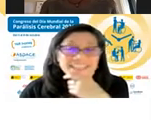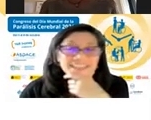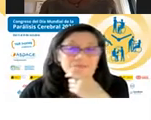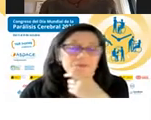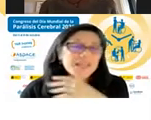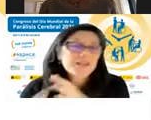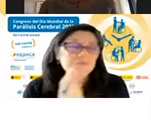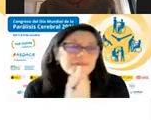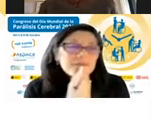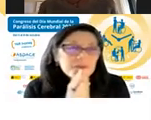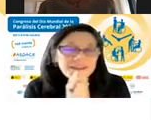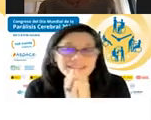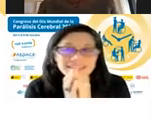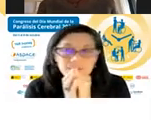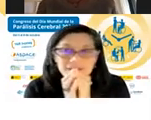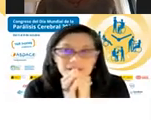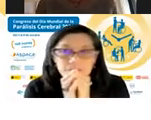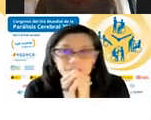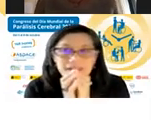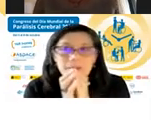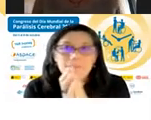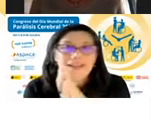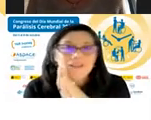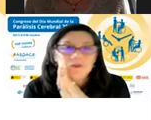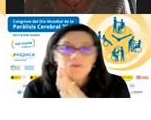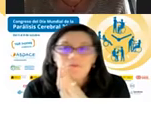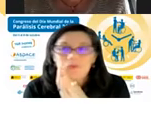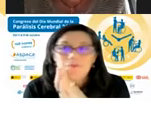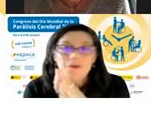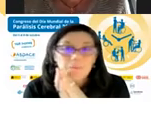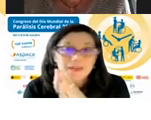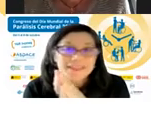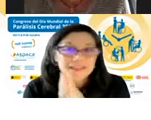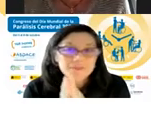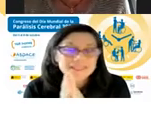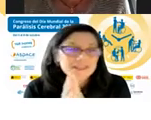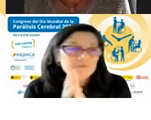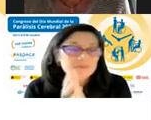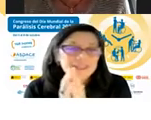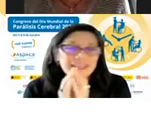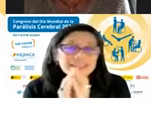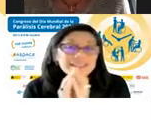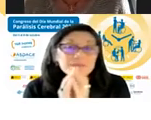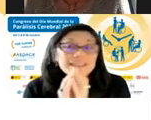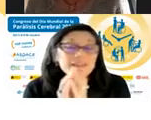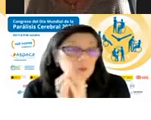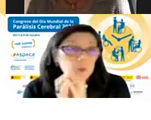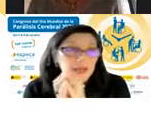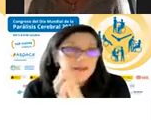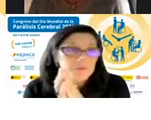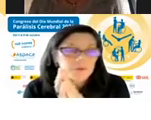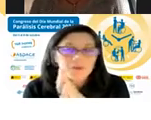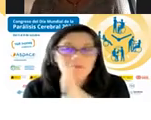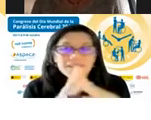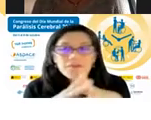ahora sí vamos a dar comienzo al seminario. Para ello, hoy me acompañan en la mesa, en esa mesa